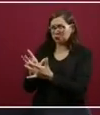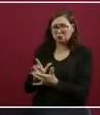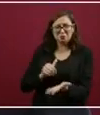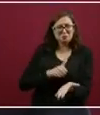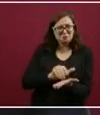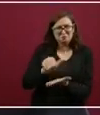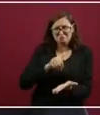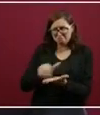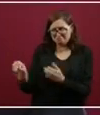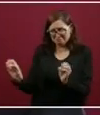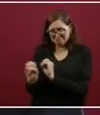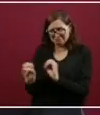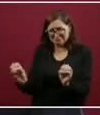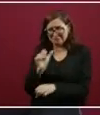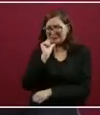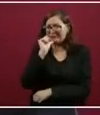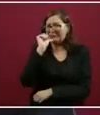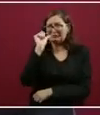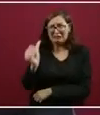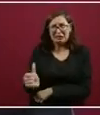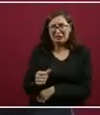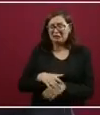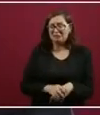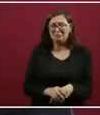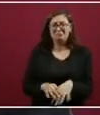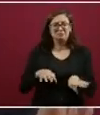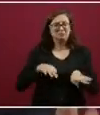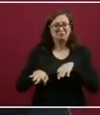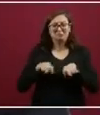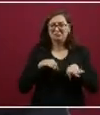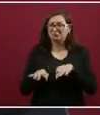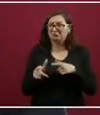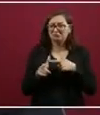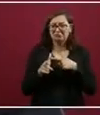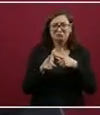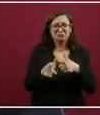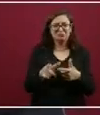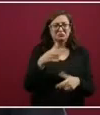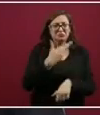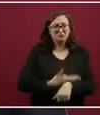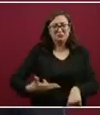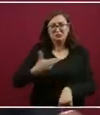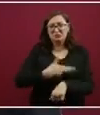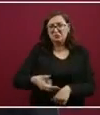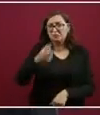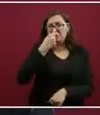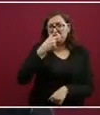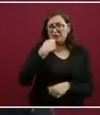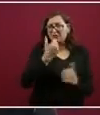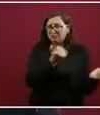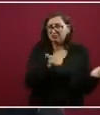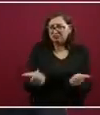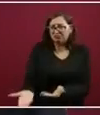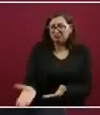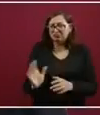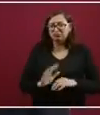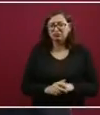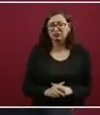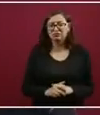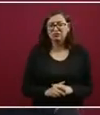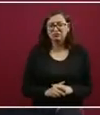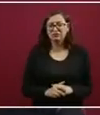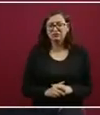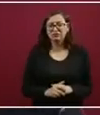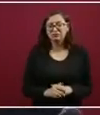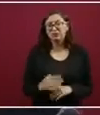despidos y se está trabajando para que no falten los medicamentos. Sin embargo, pues véanlo a